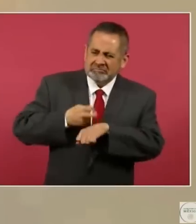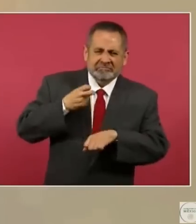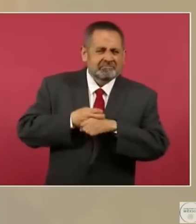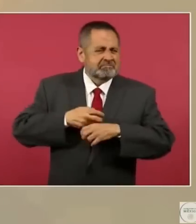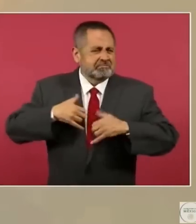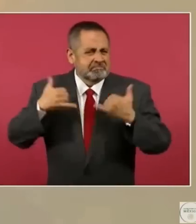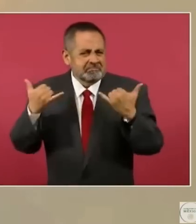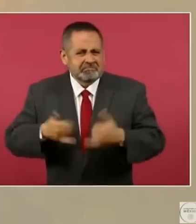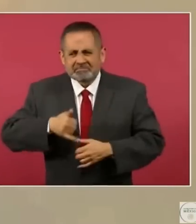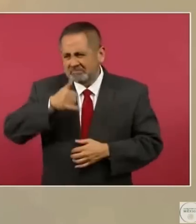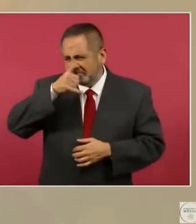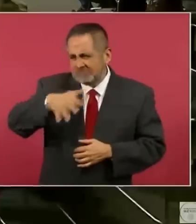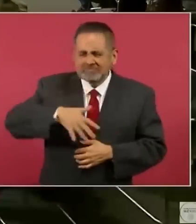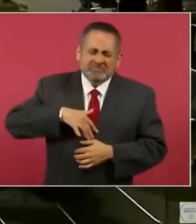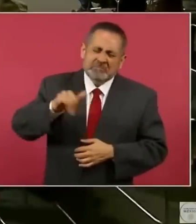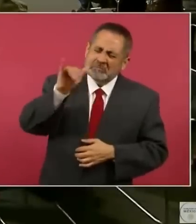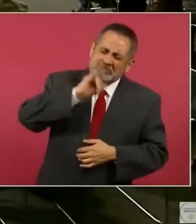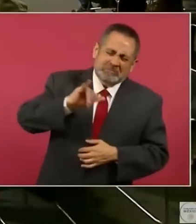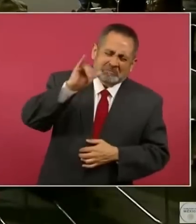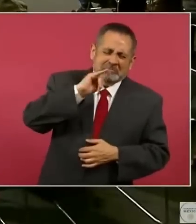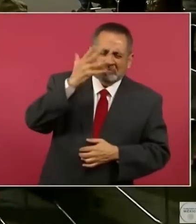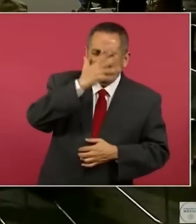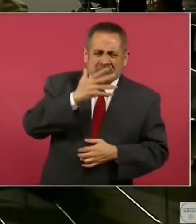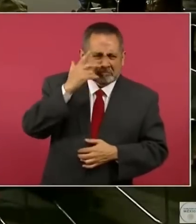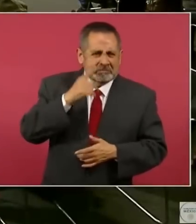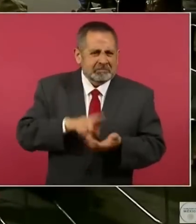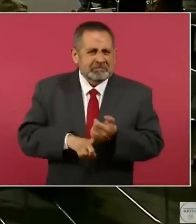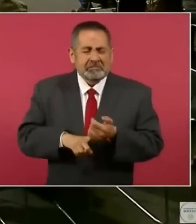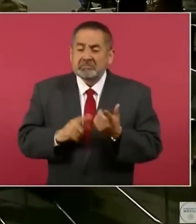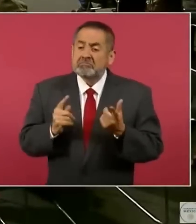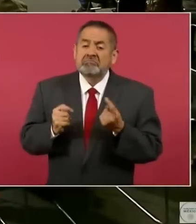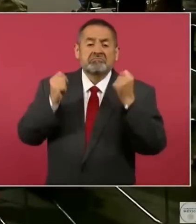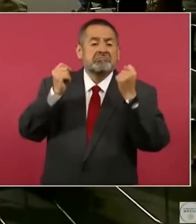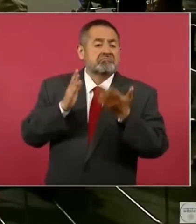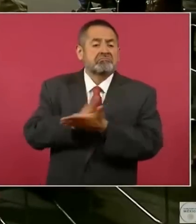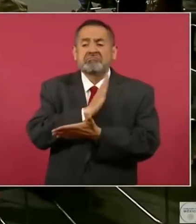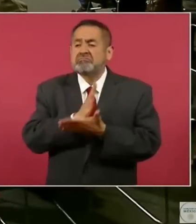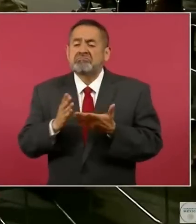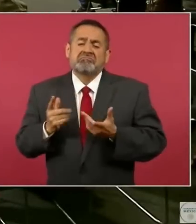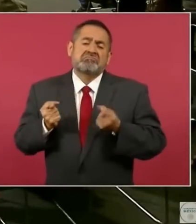temperamental, alcohólico, arbitrario.